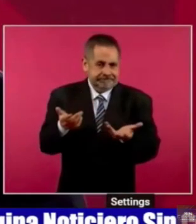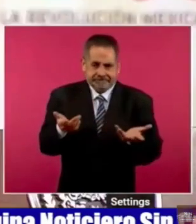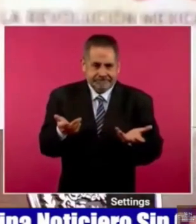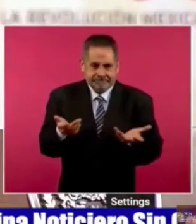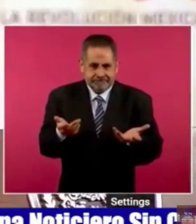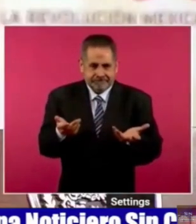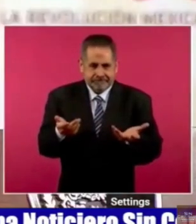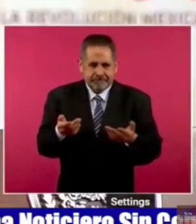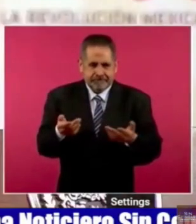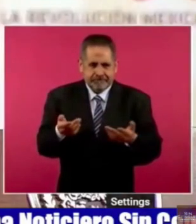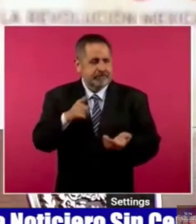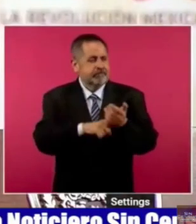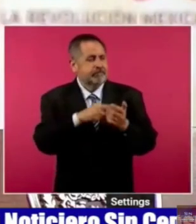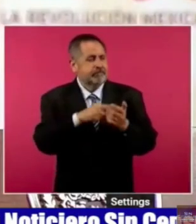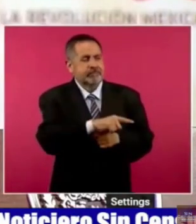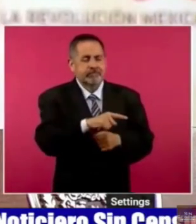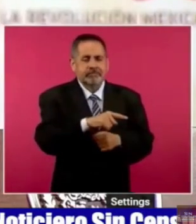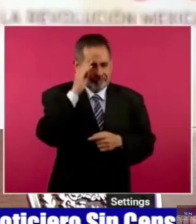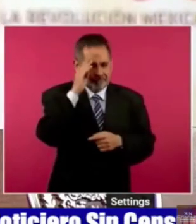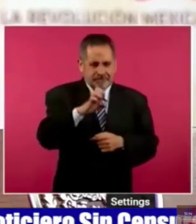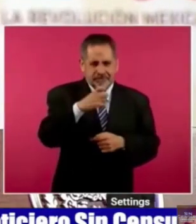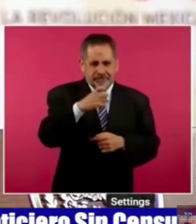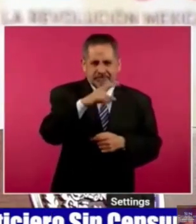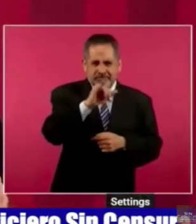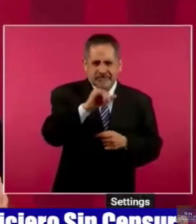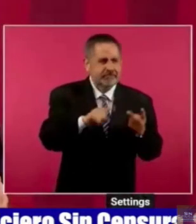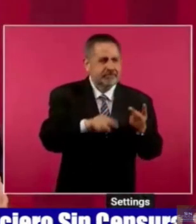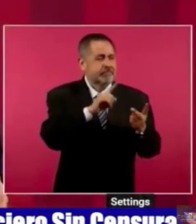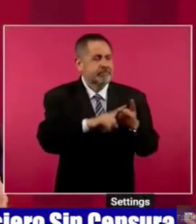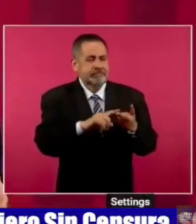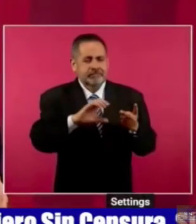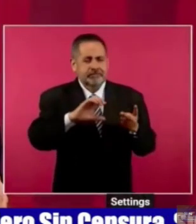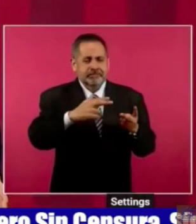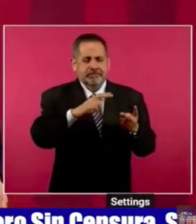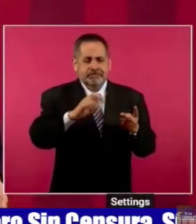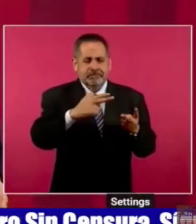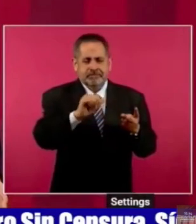del señor X, es el plan chachalaca